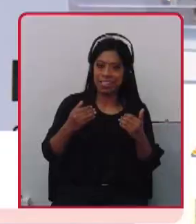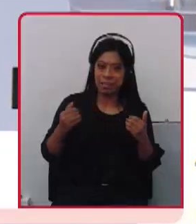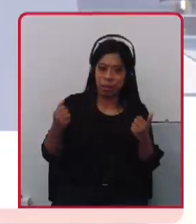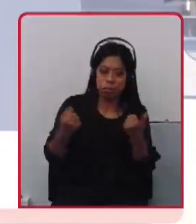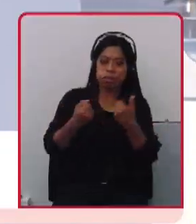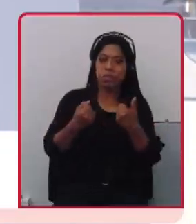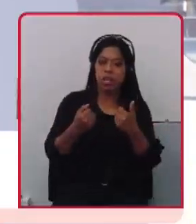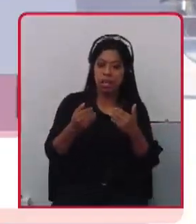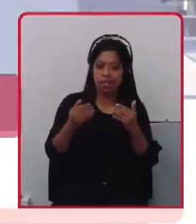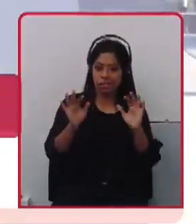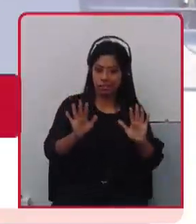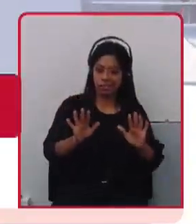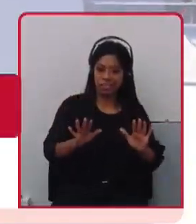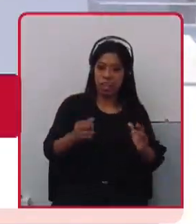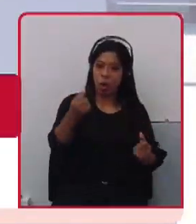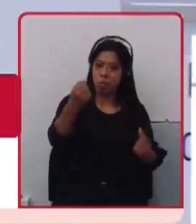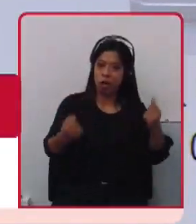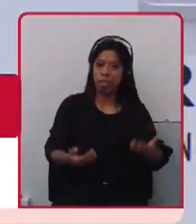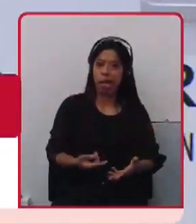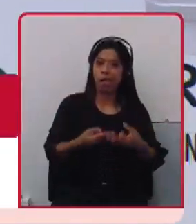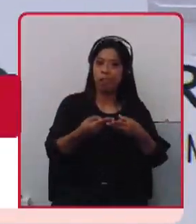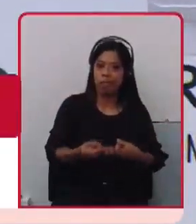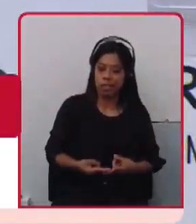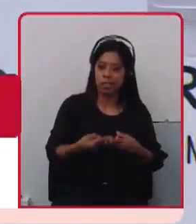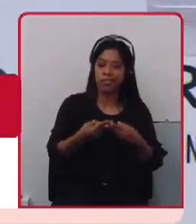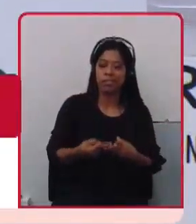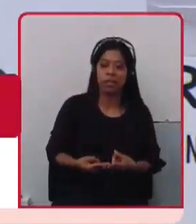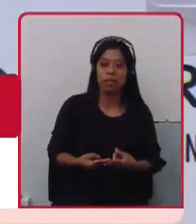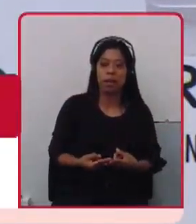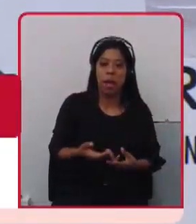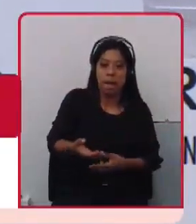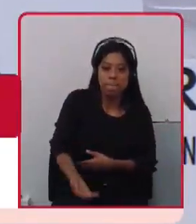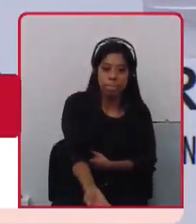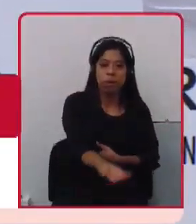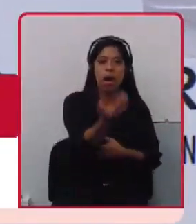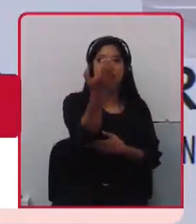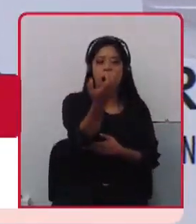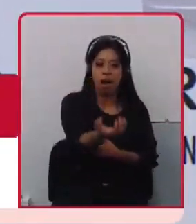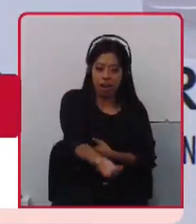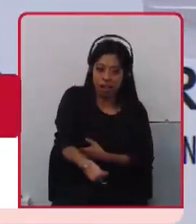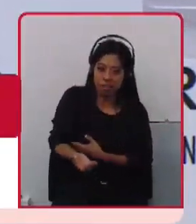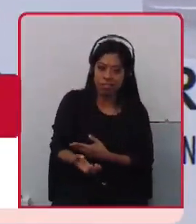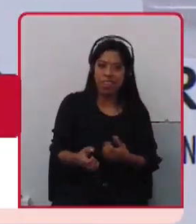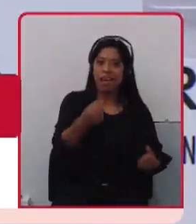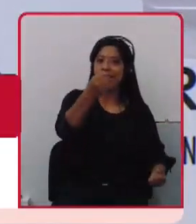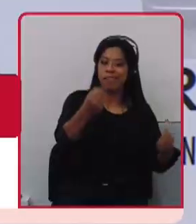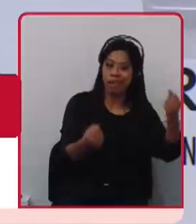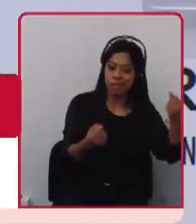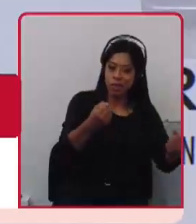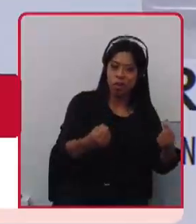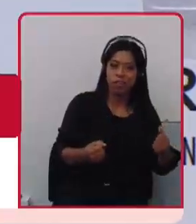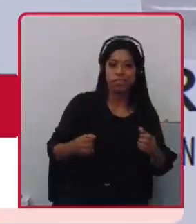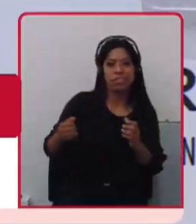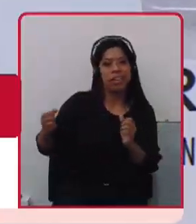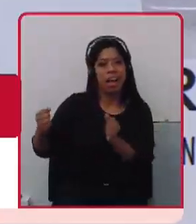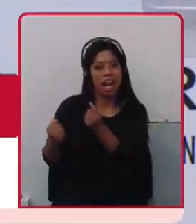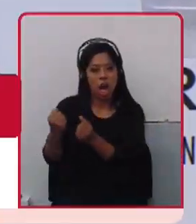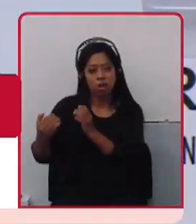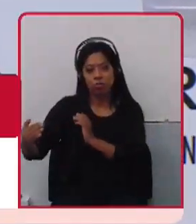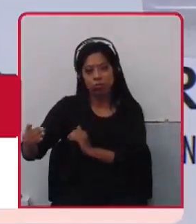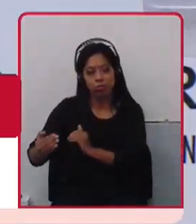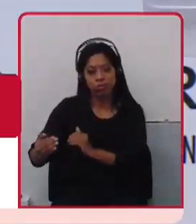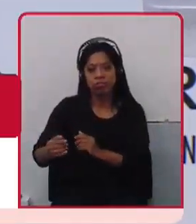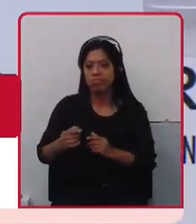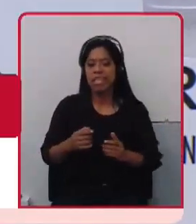implementado tanto para la flota pesada, tanto palas, camiones, flota liviana, camionetas, que es un